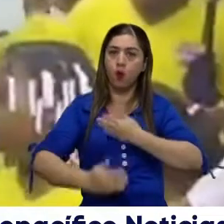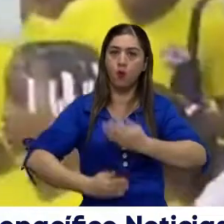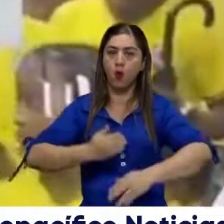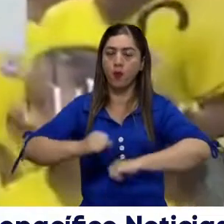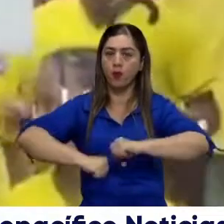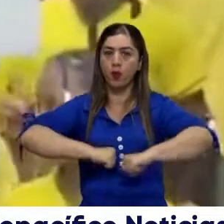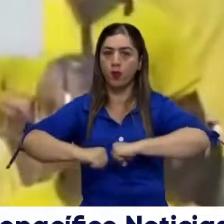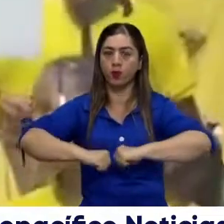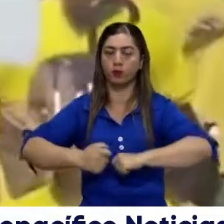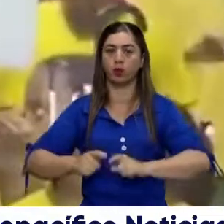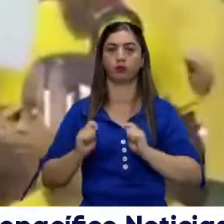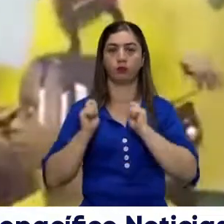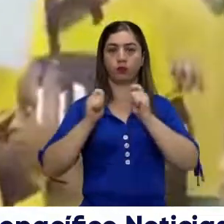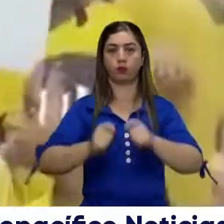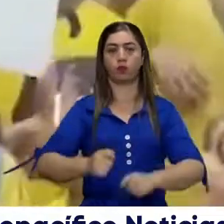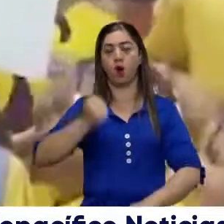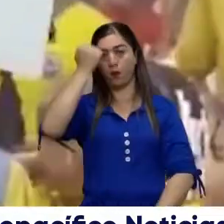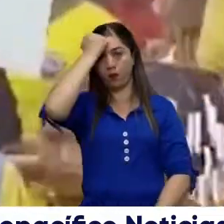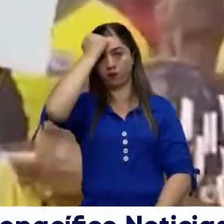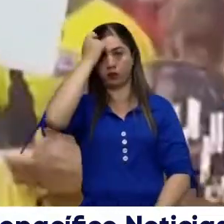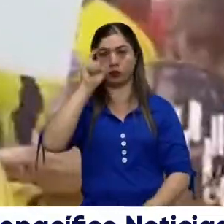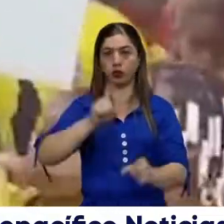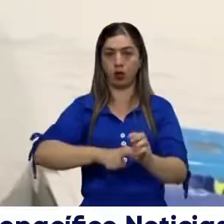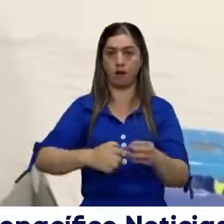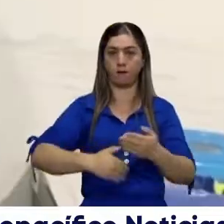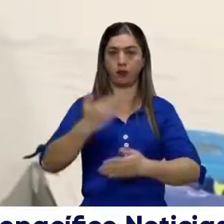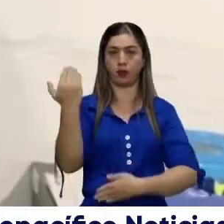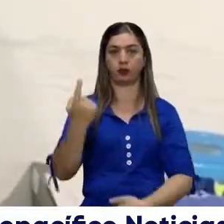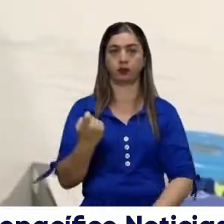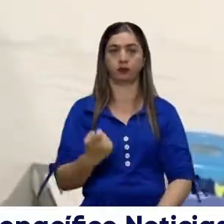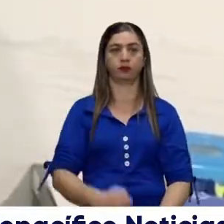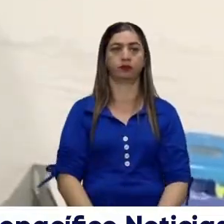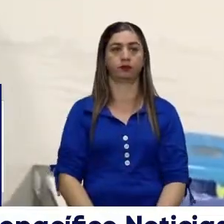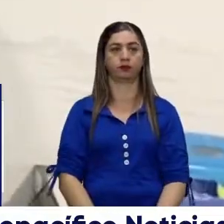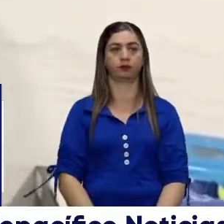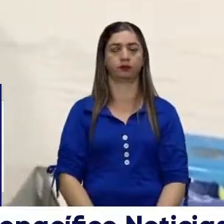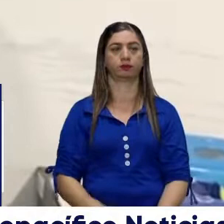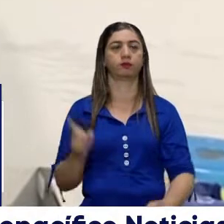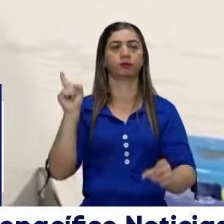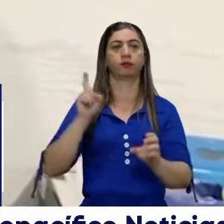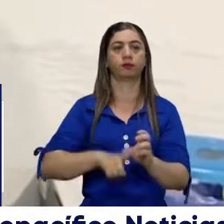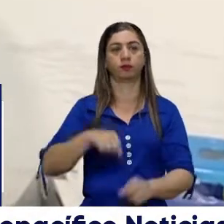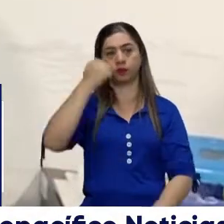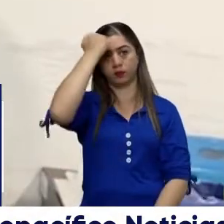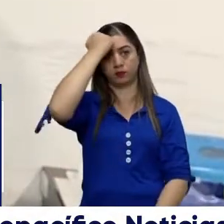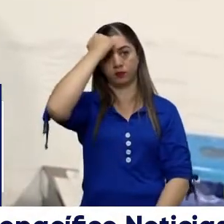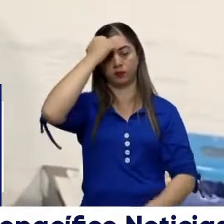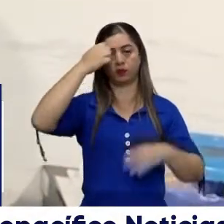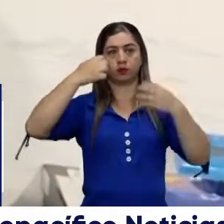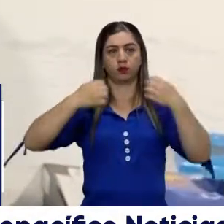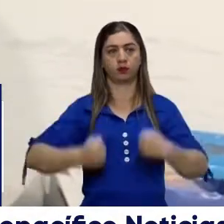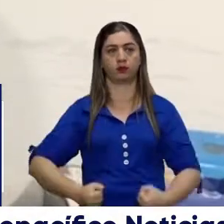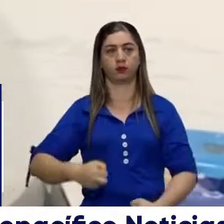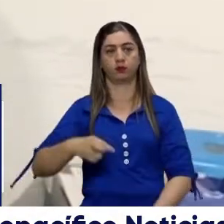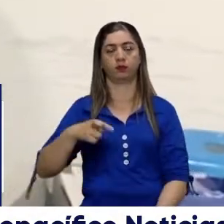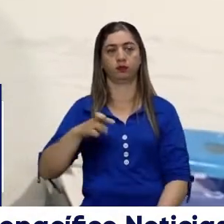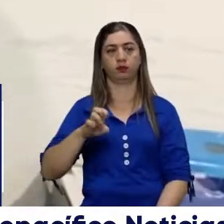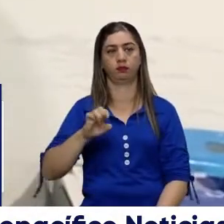administrativos para el nombramiento de los maestros faltantes. Vamos a vincular a una docente en la sede La